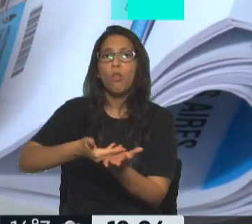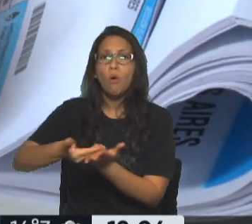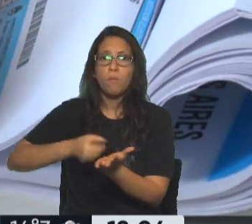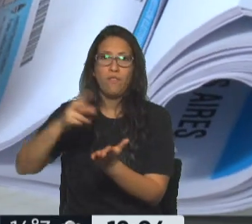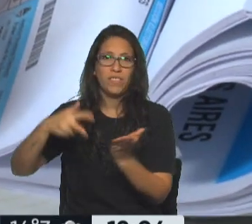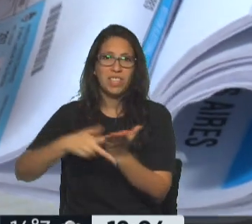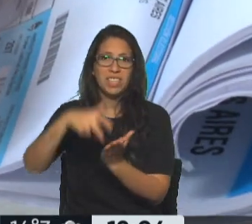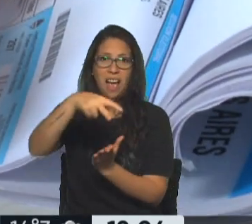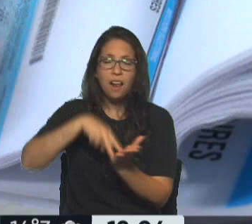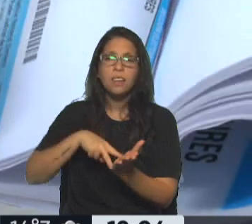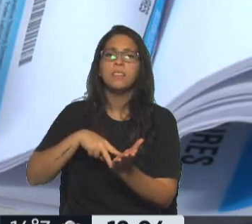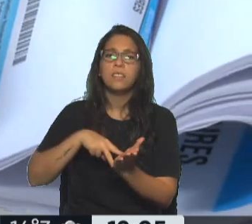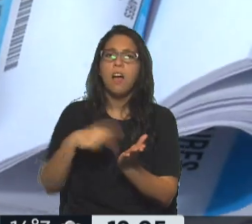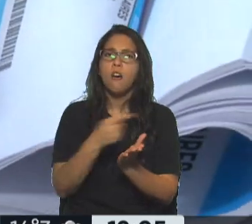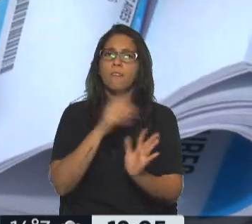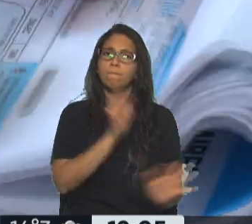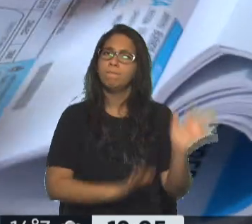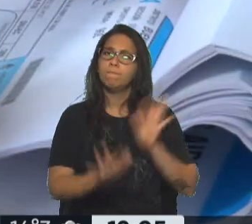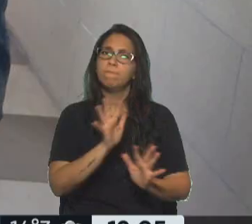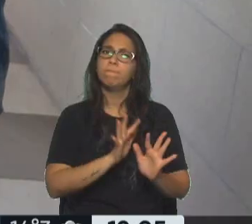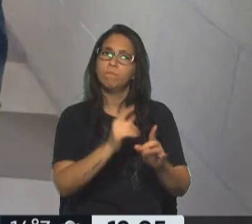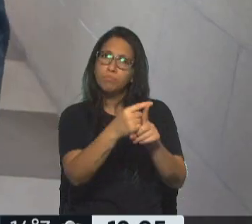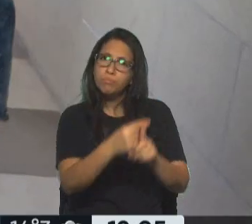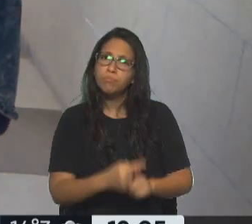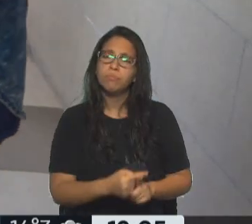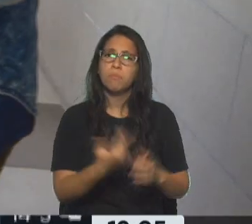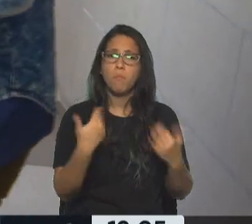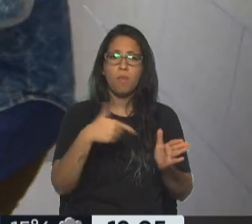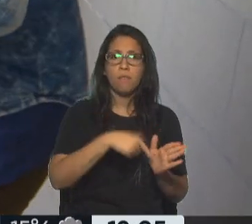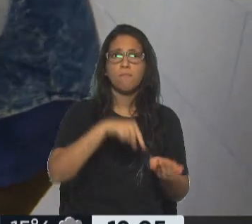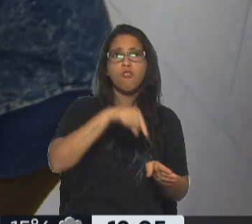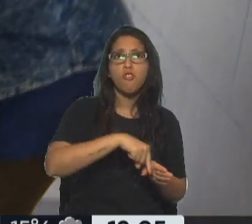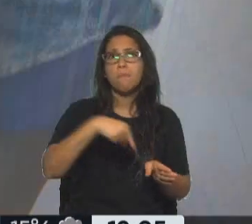se está preparando la elección y eso puede demorar entre hoy y mañana.